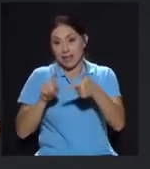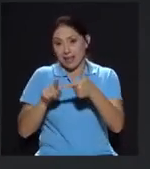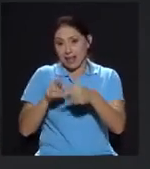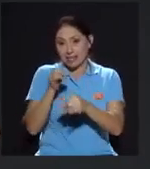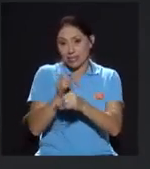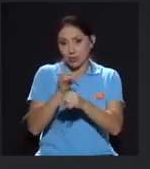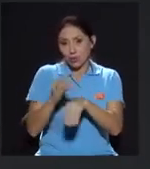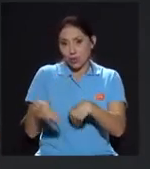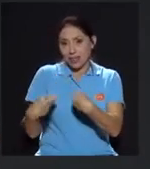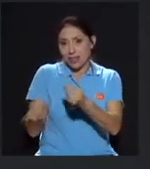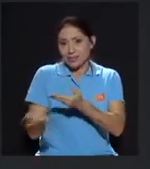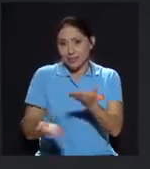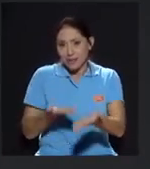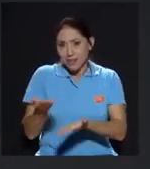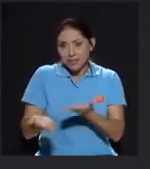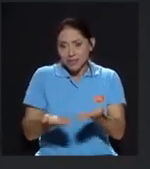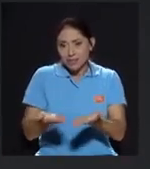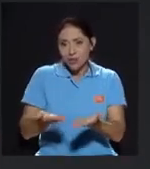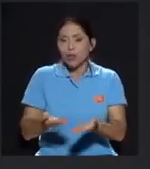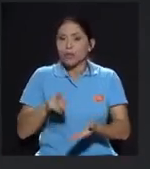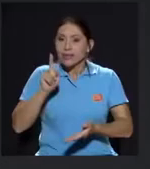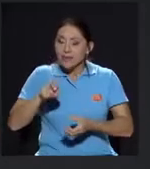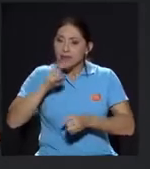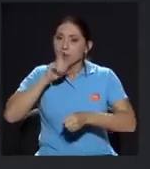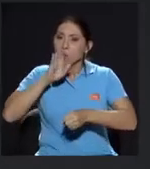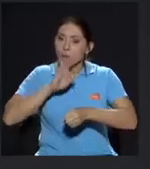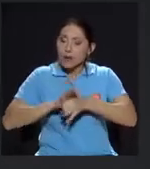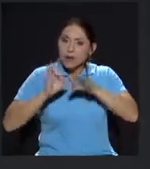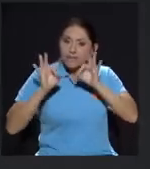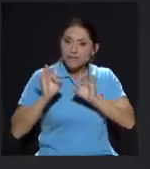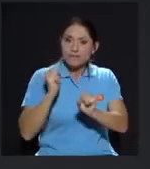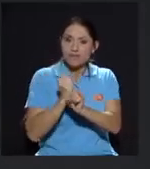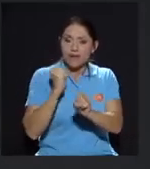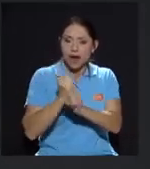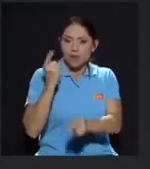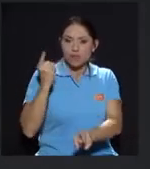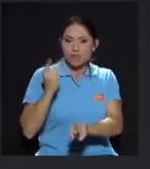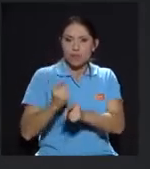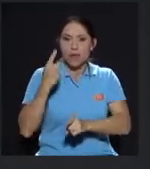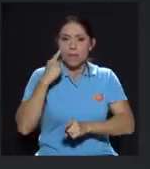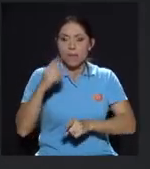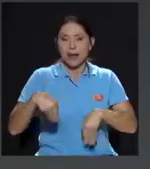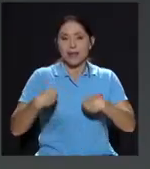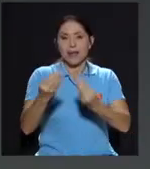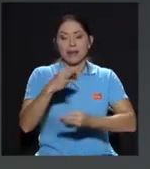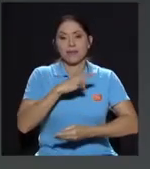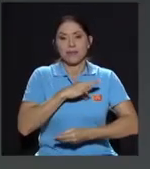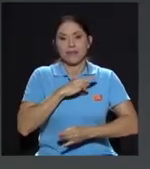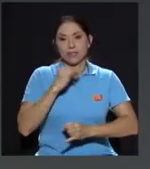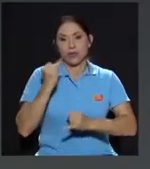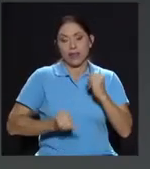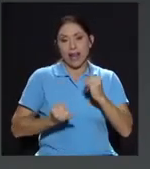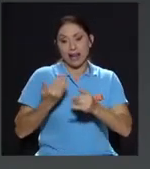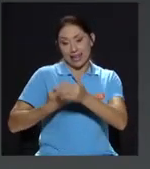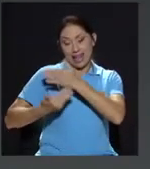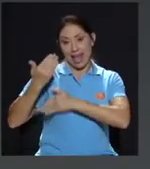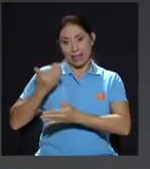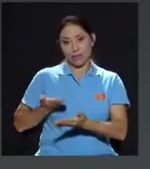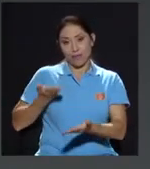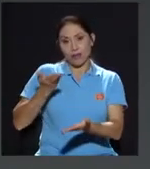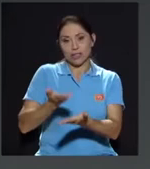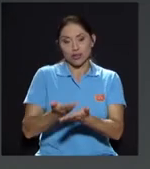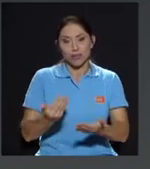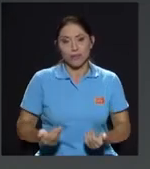esté cumpliendo adecuadamente su trabajo para dar este beneficio final que ofreció entonces en ese marco